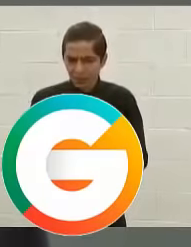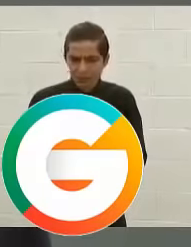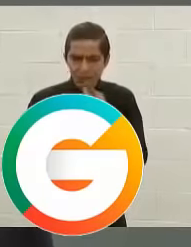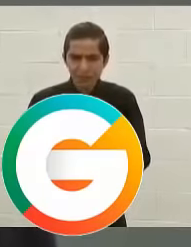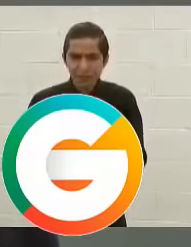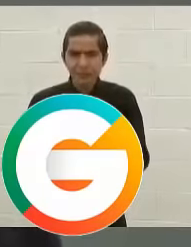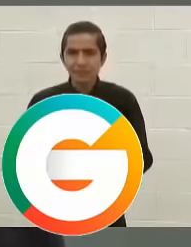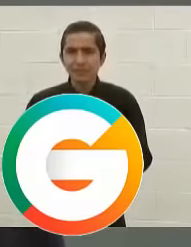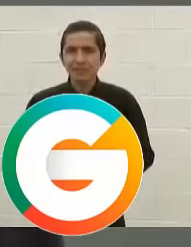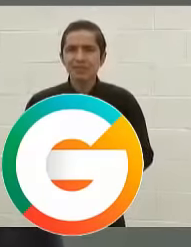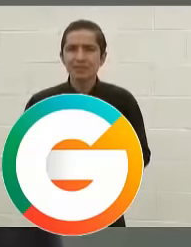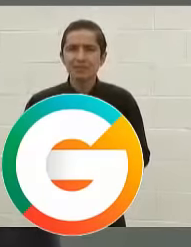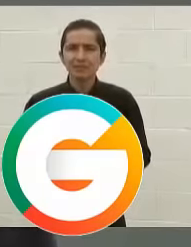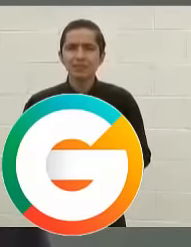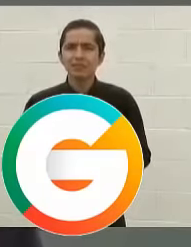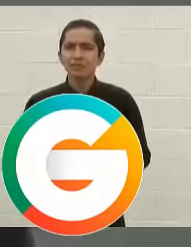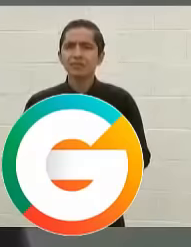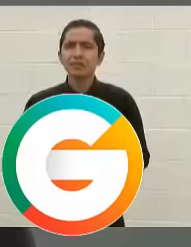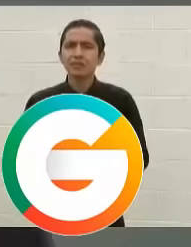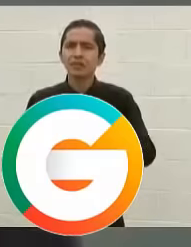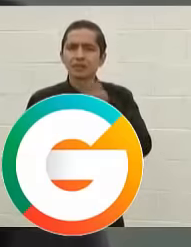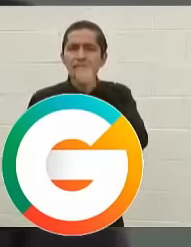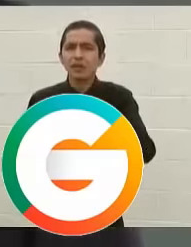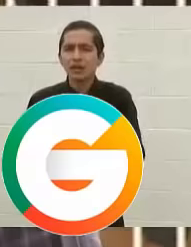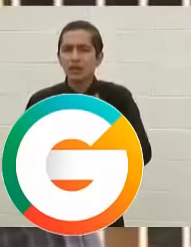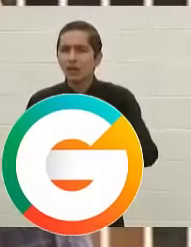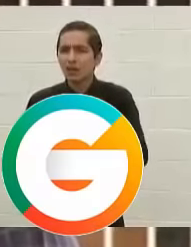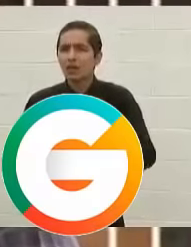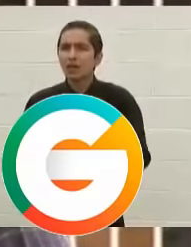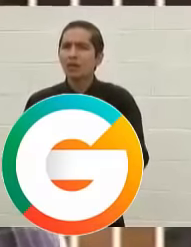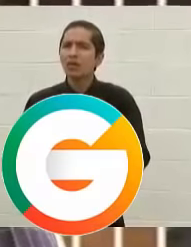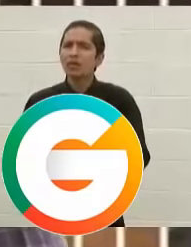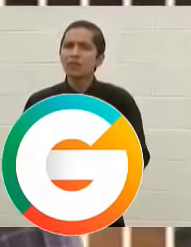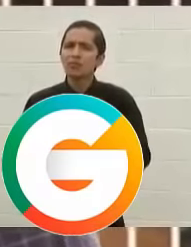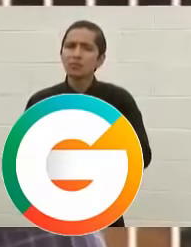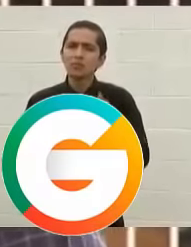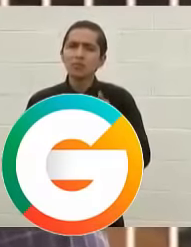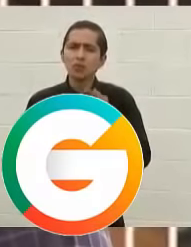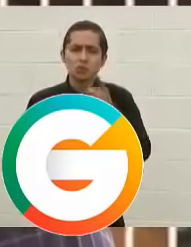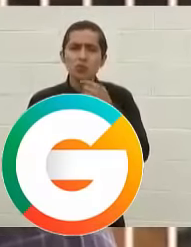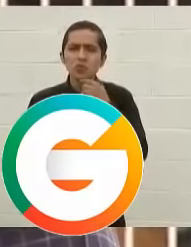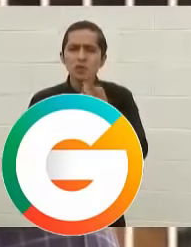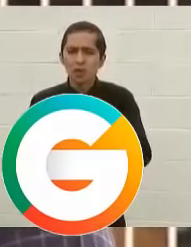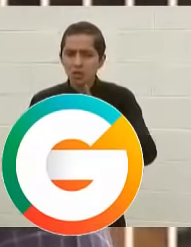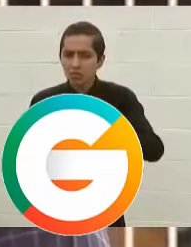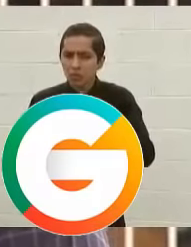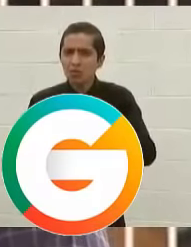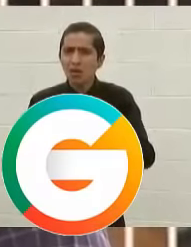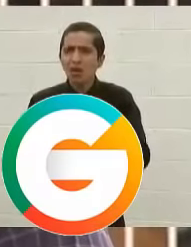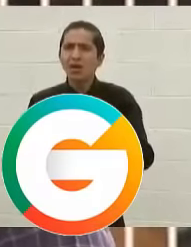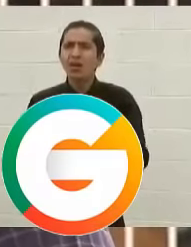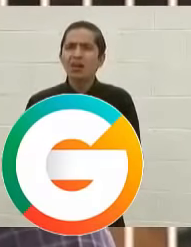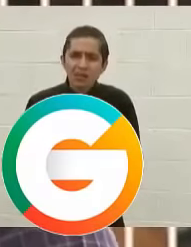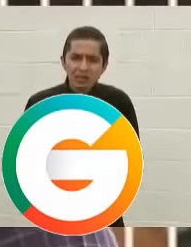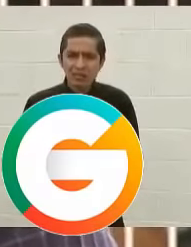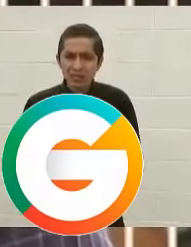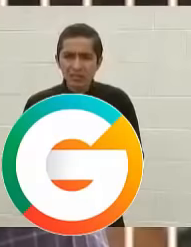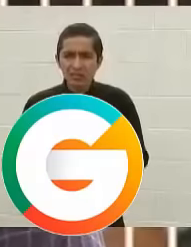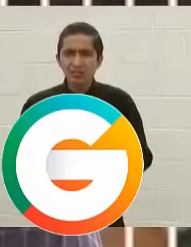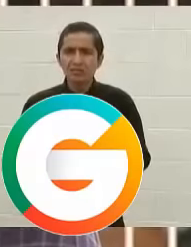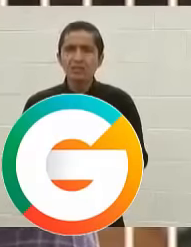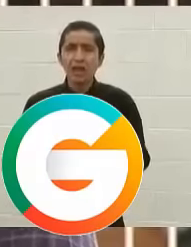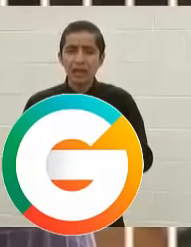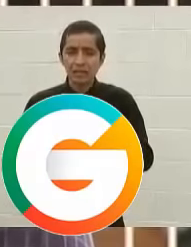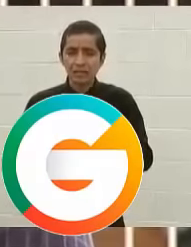Adelante. Gracias, secretario. Bueno, usted ha reiterado este día que es una decisión